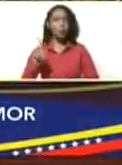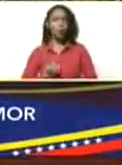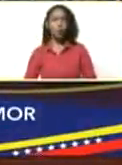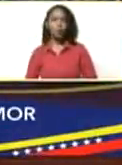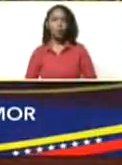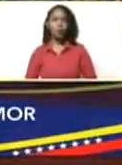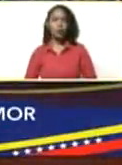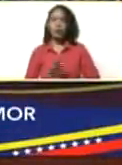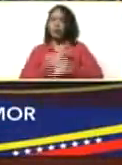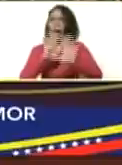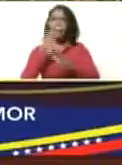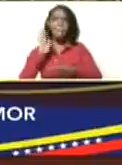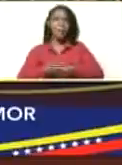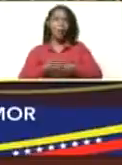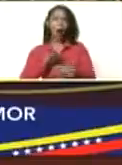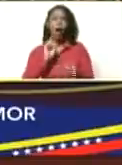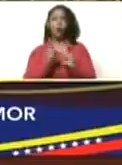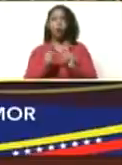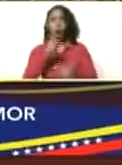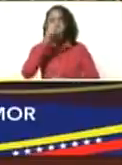2021. Ya han pasado algunos años